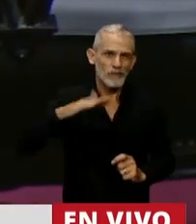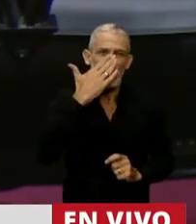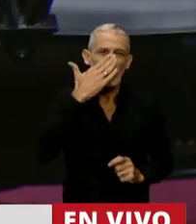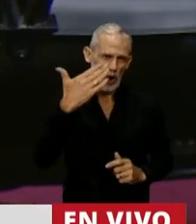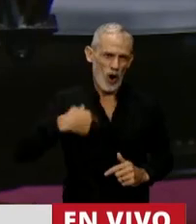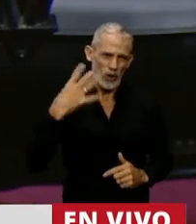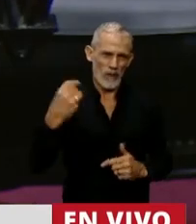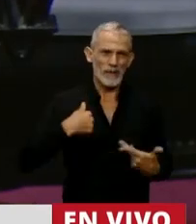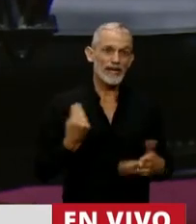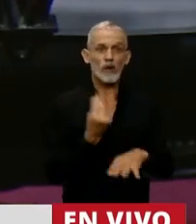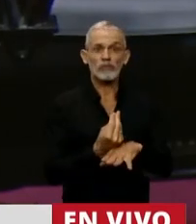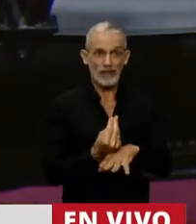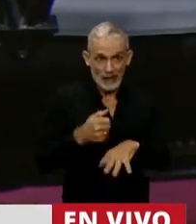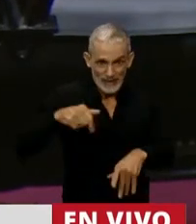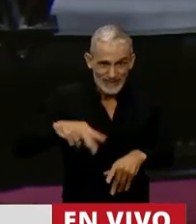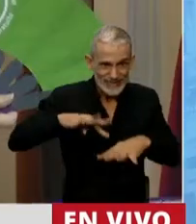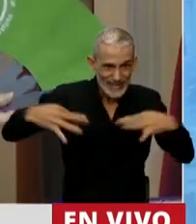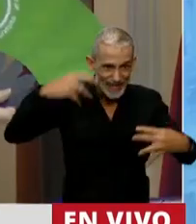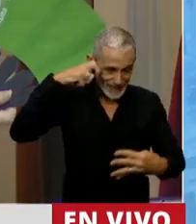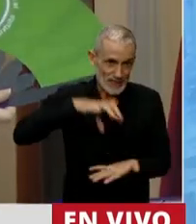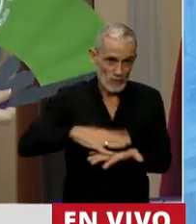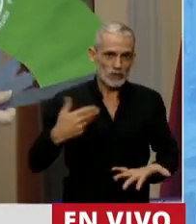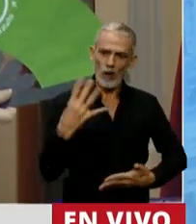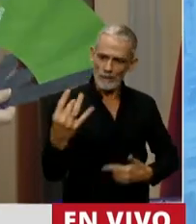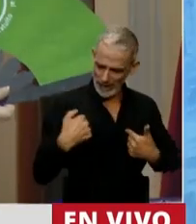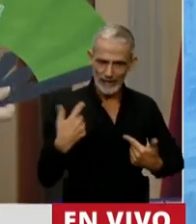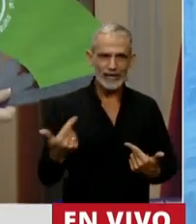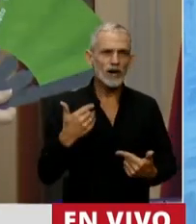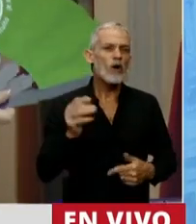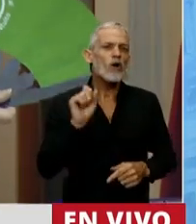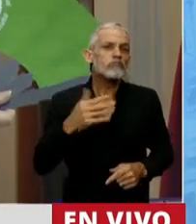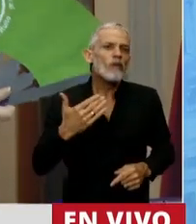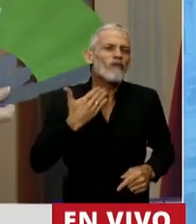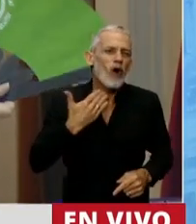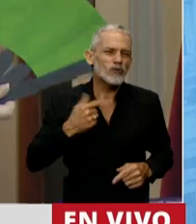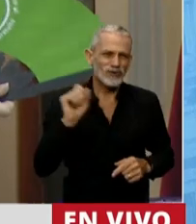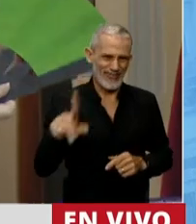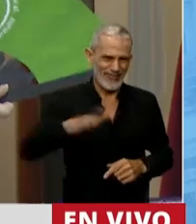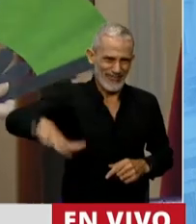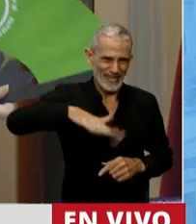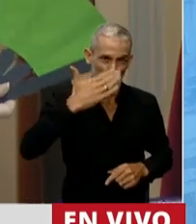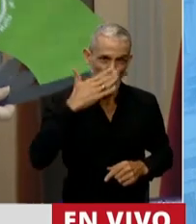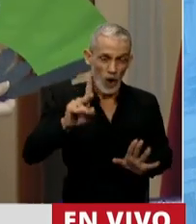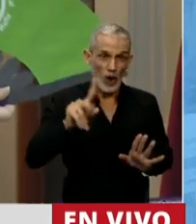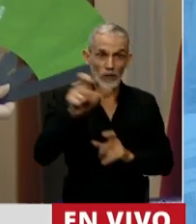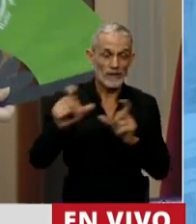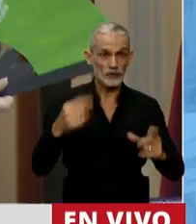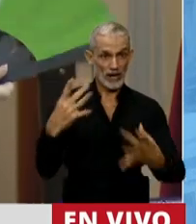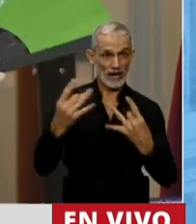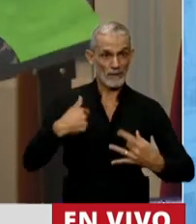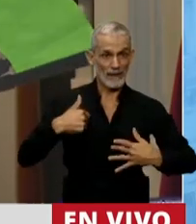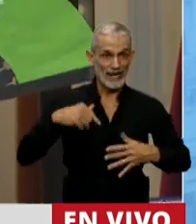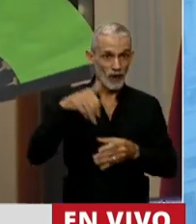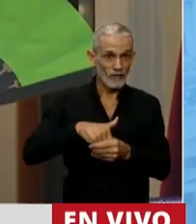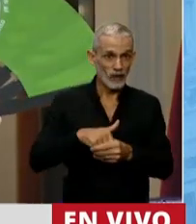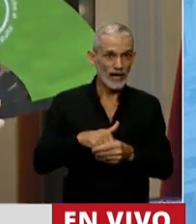de Córdoba para ser su representante en esta Cámara, para ser la voz de cada uno de ellos, incluso de aquellos que todavía están en la